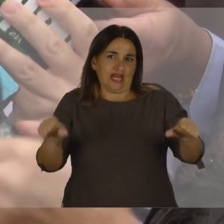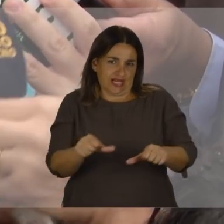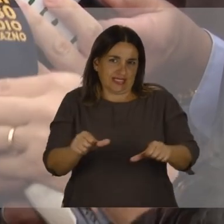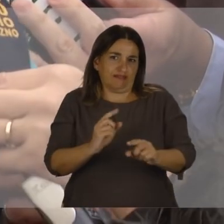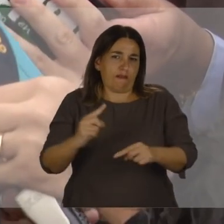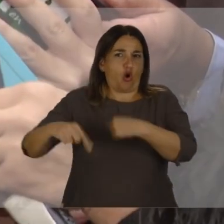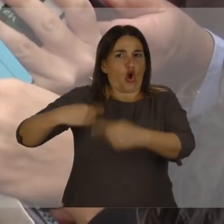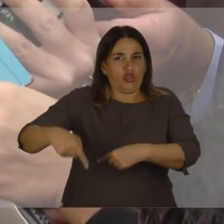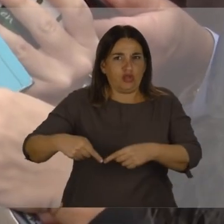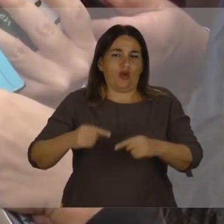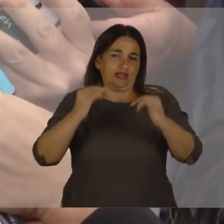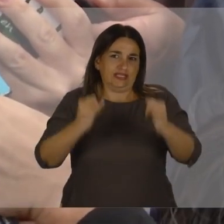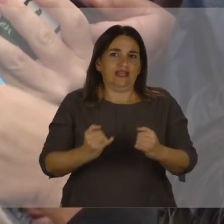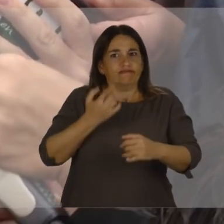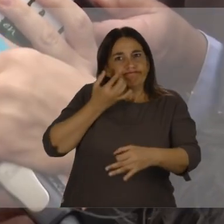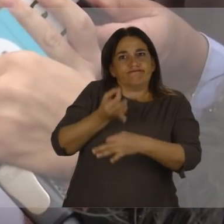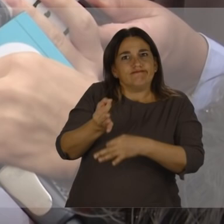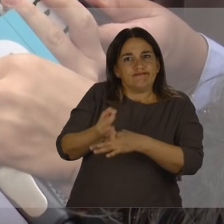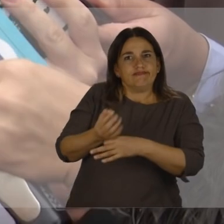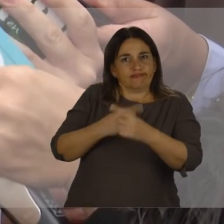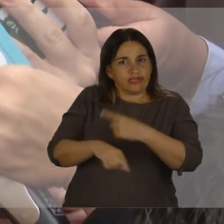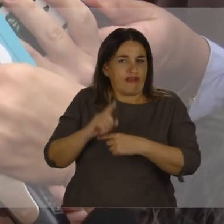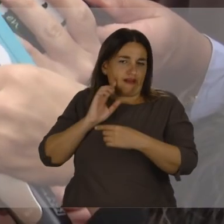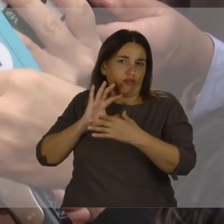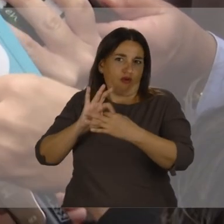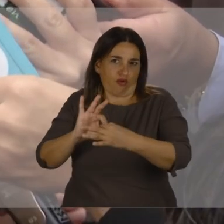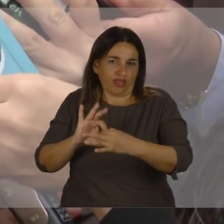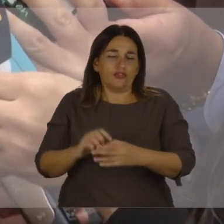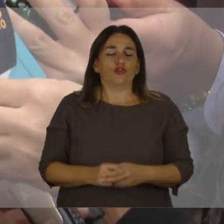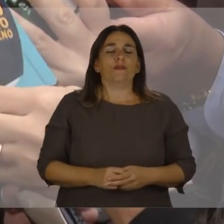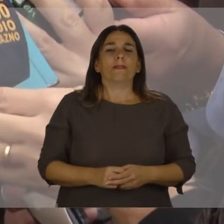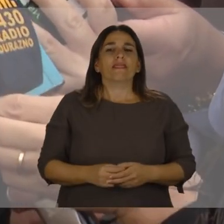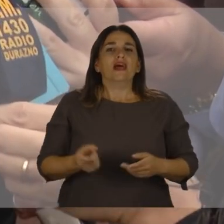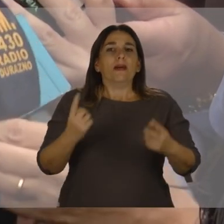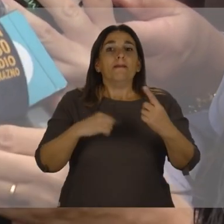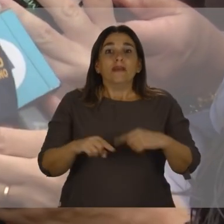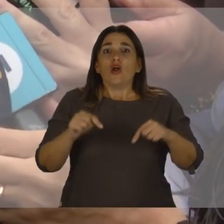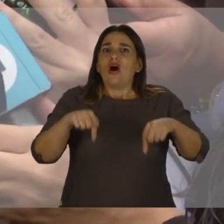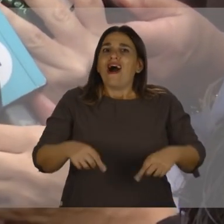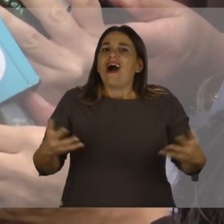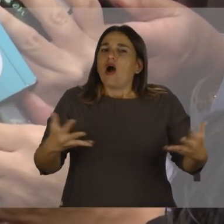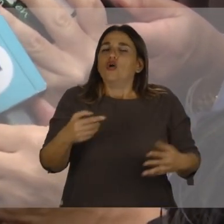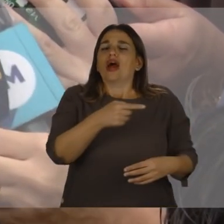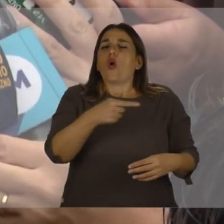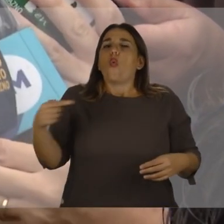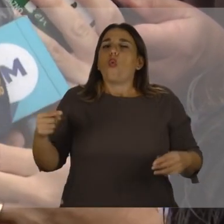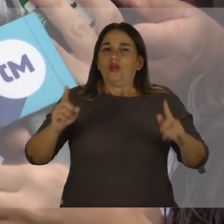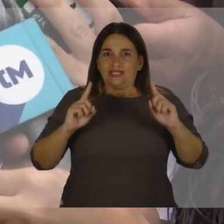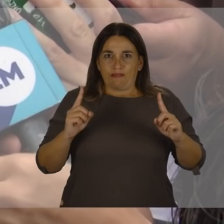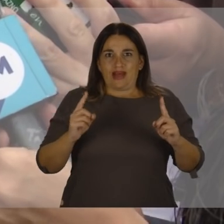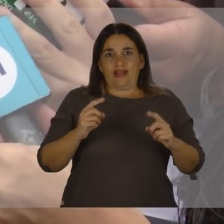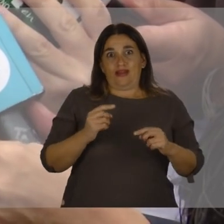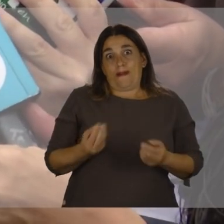para tratar de mantener, por lo menos vía virtual, las lecciones, las clases. Esto es una semana